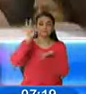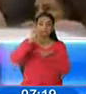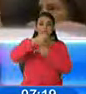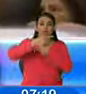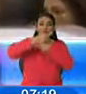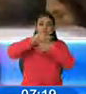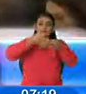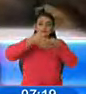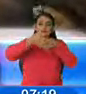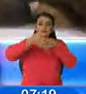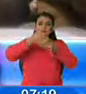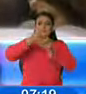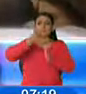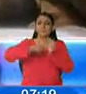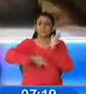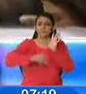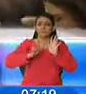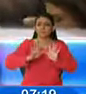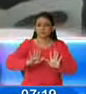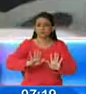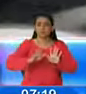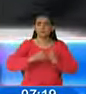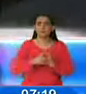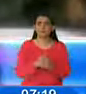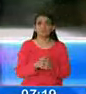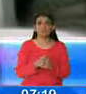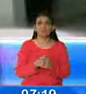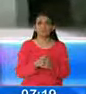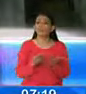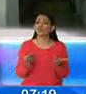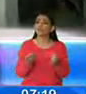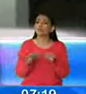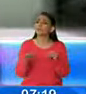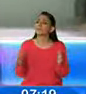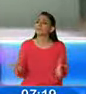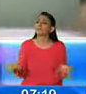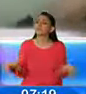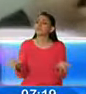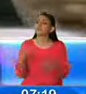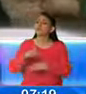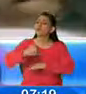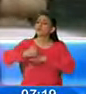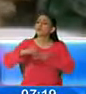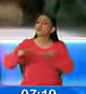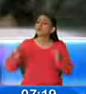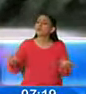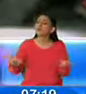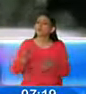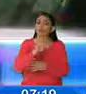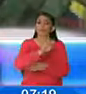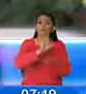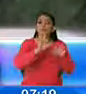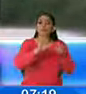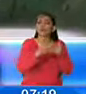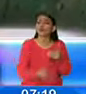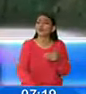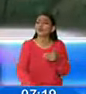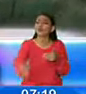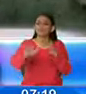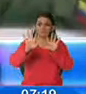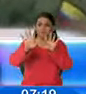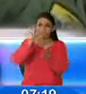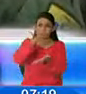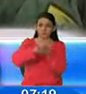las explicaciones respectivas de lo ocurrido. ¿Dónde están las mesas, compadre? De las juntas del 48 en adelante. Escucha,